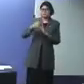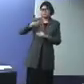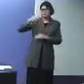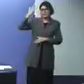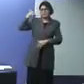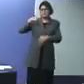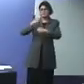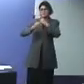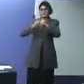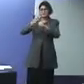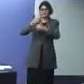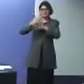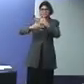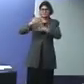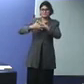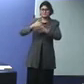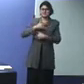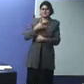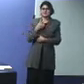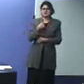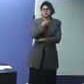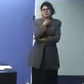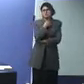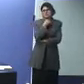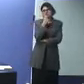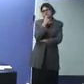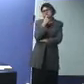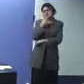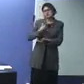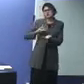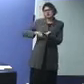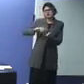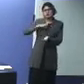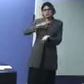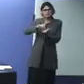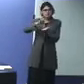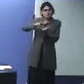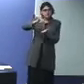es, ¿tengo una discapacidad o no la tengo? ¿Qué es?